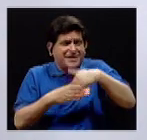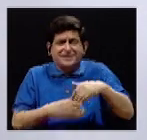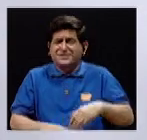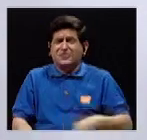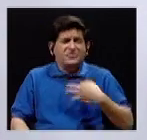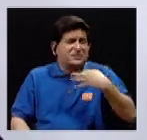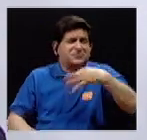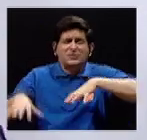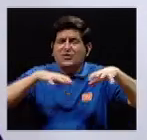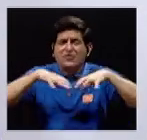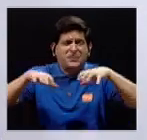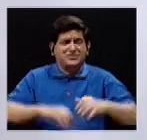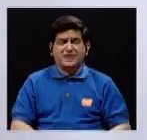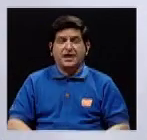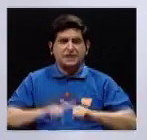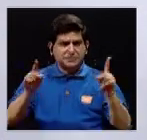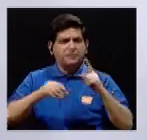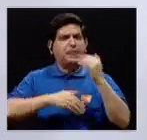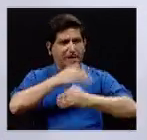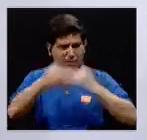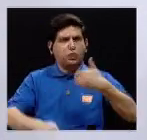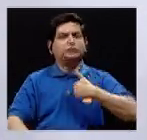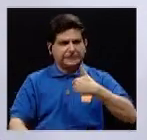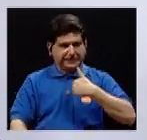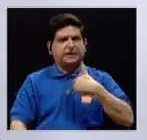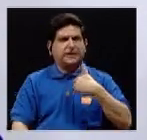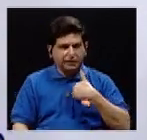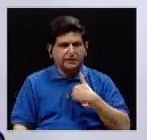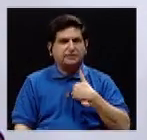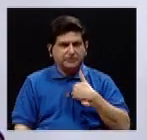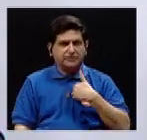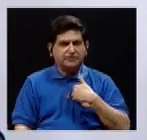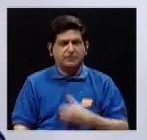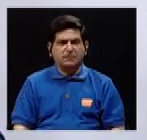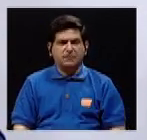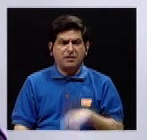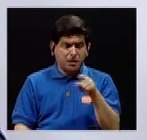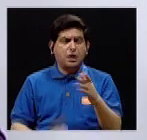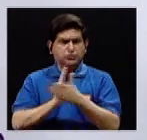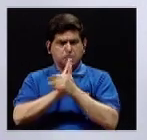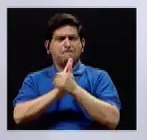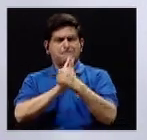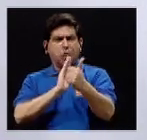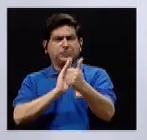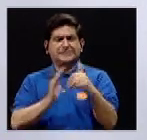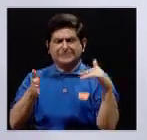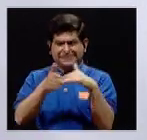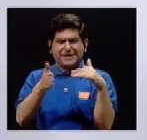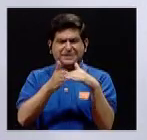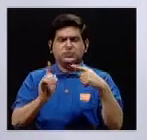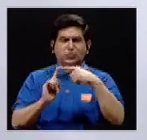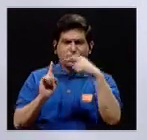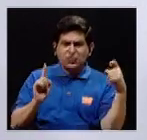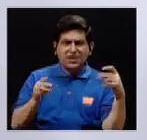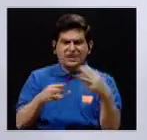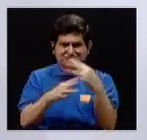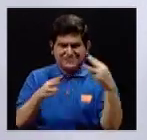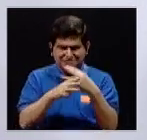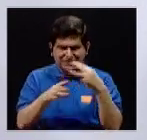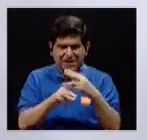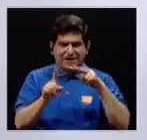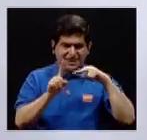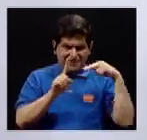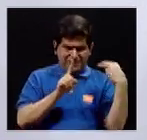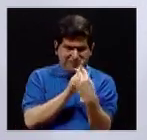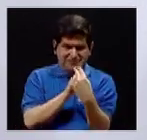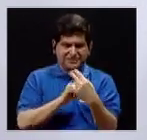lo cotidiano pero que tiene procesos y que tiene eh mucha mucho potencial de estudio desde las matemáticas desde la